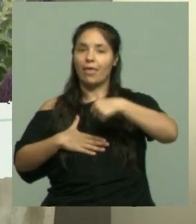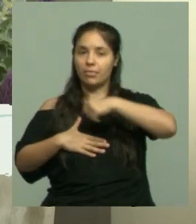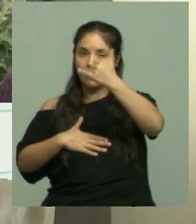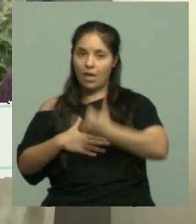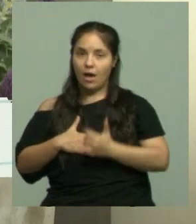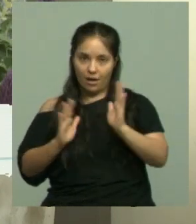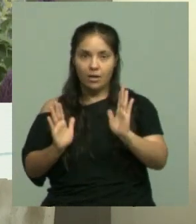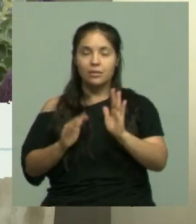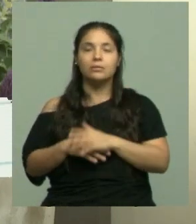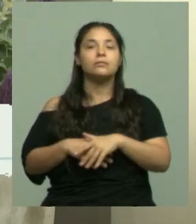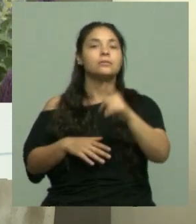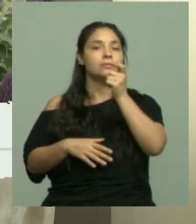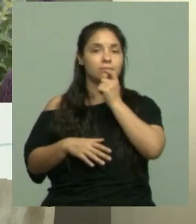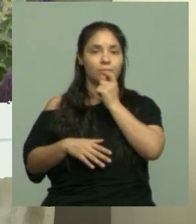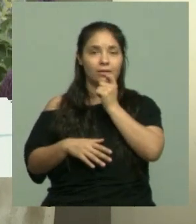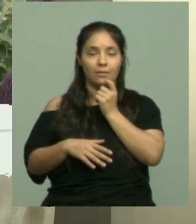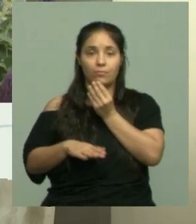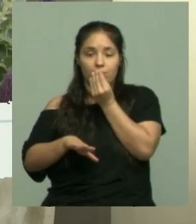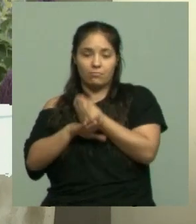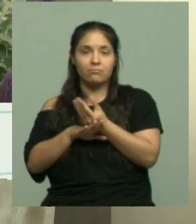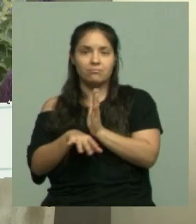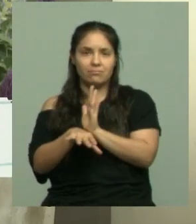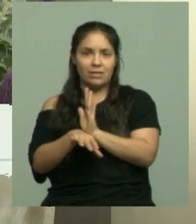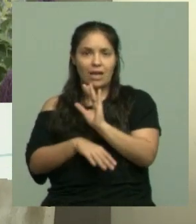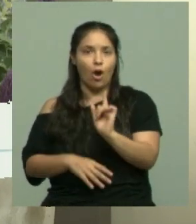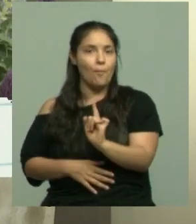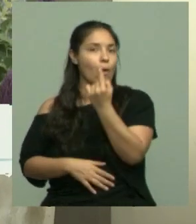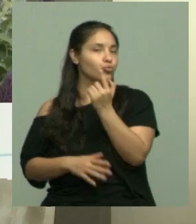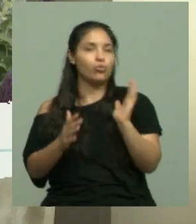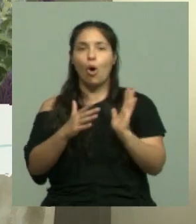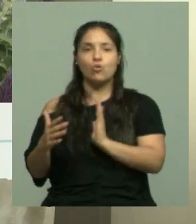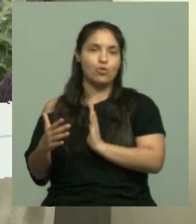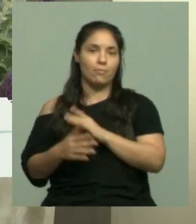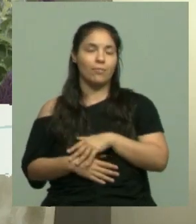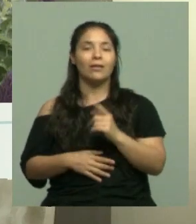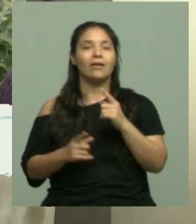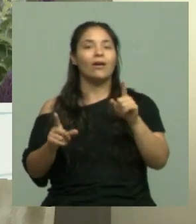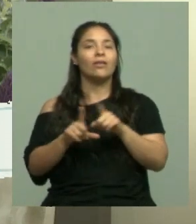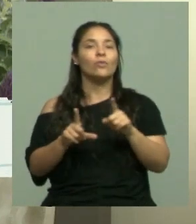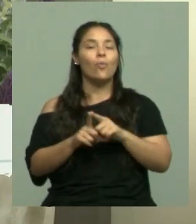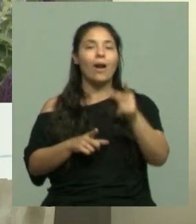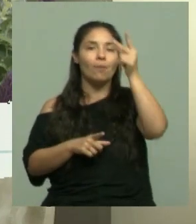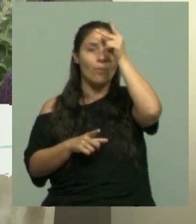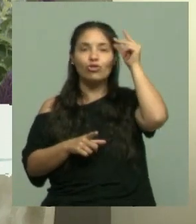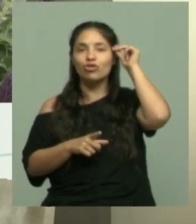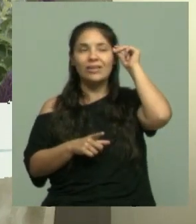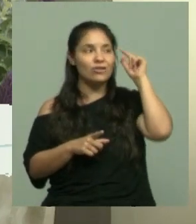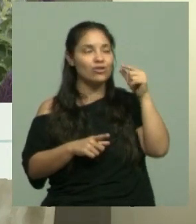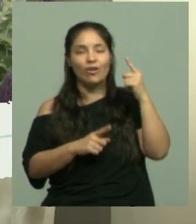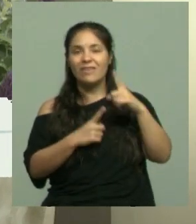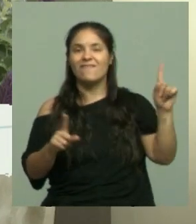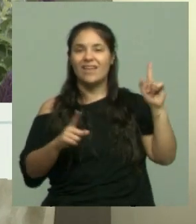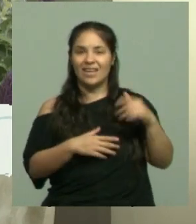uno a Huertain lo ve en sus movimientos y se lo ve más autónomo que a la propia Mondino en sus mejores momentos, en el sentido de que se entiende que hay una